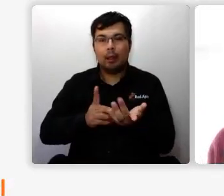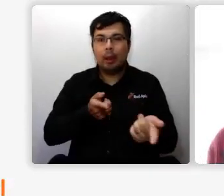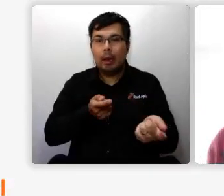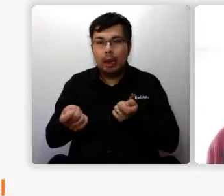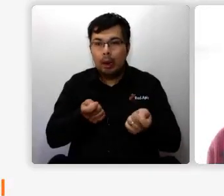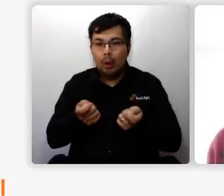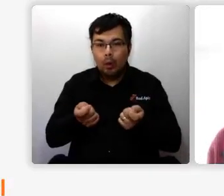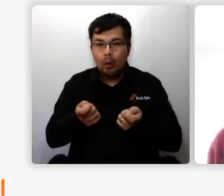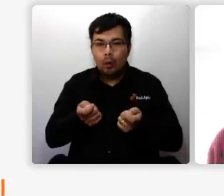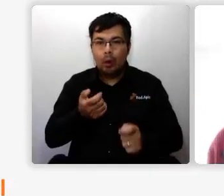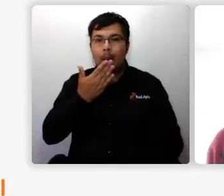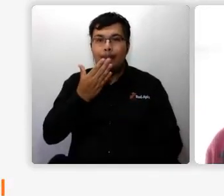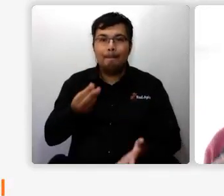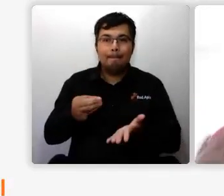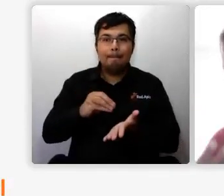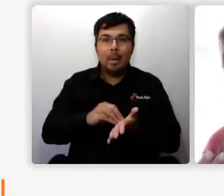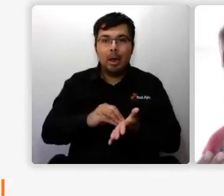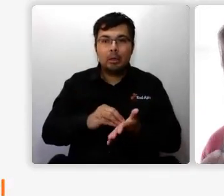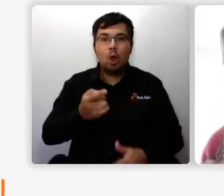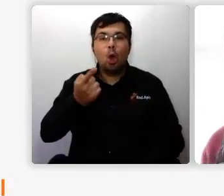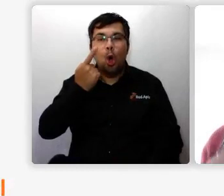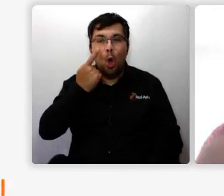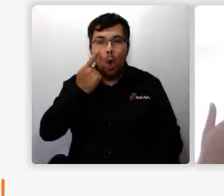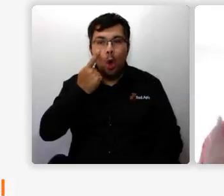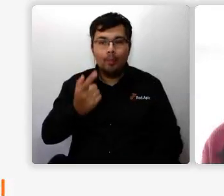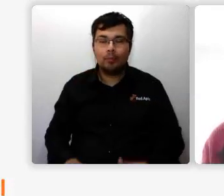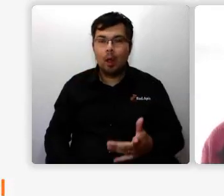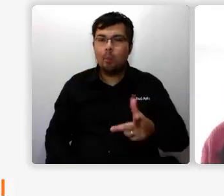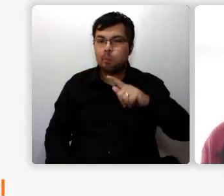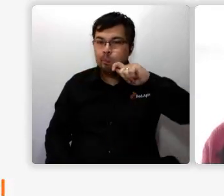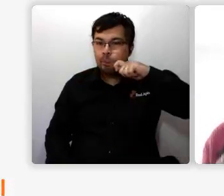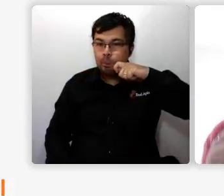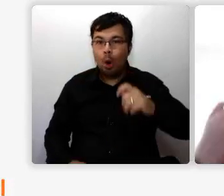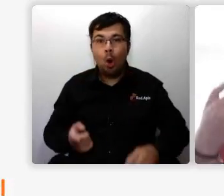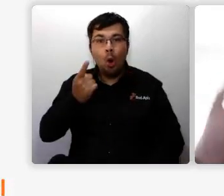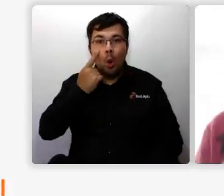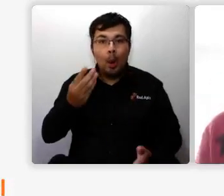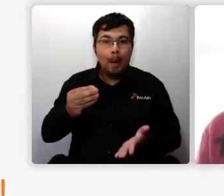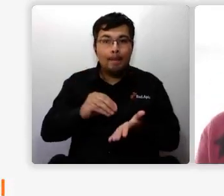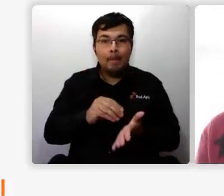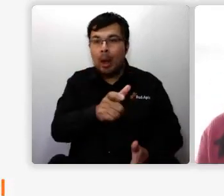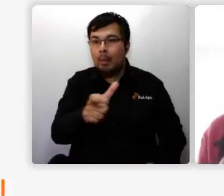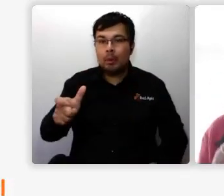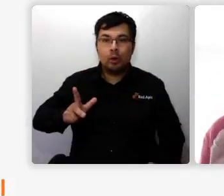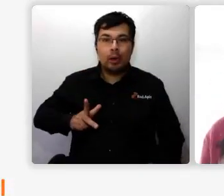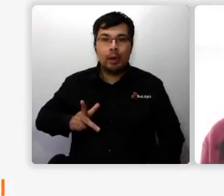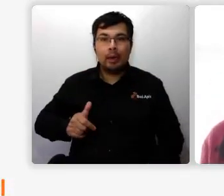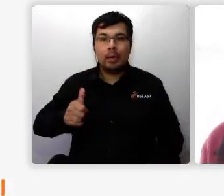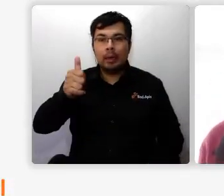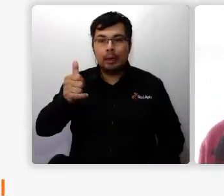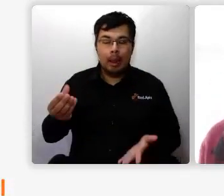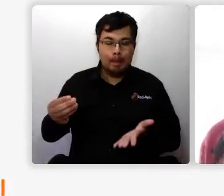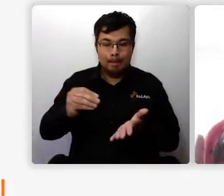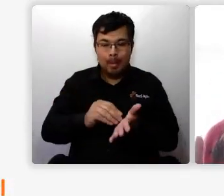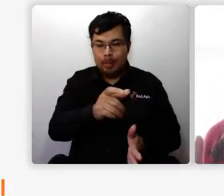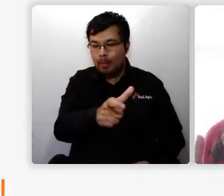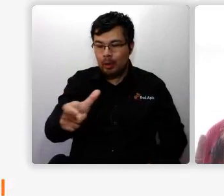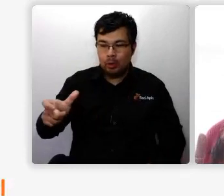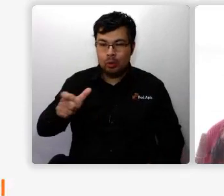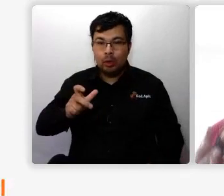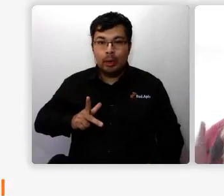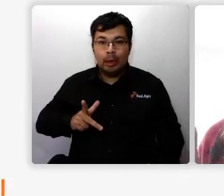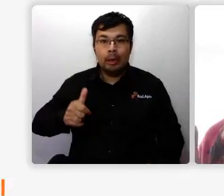mayor conocimiento, lo que significa obviamente que conocemos más a los clientes, llegamos a más clientes, aumentamos, o sea, llegamos a